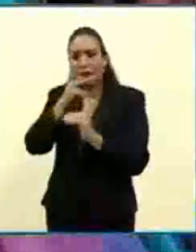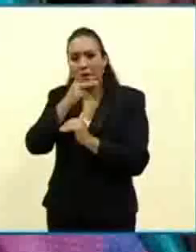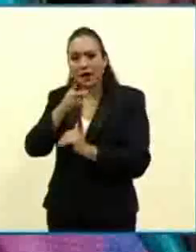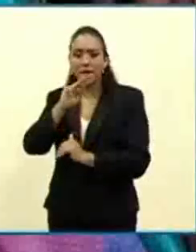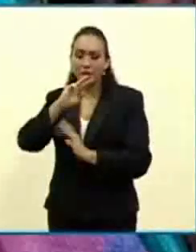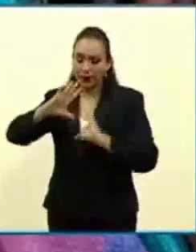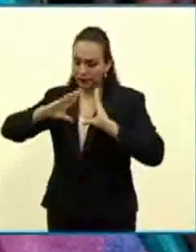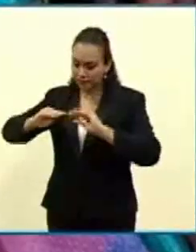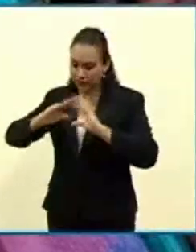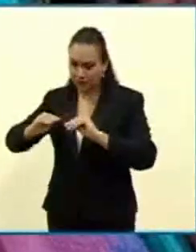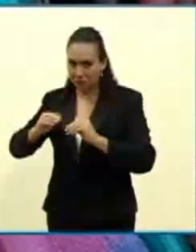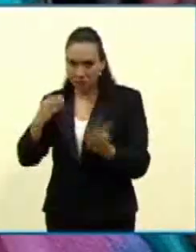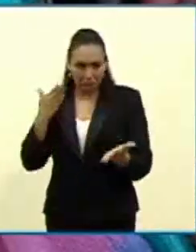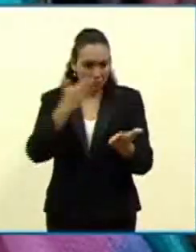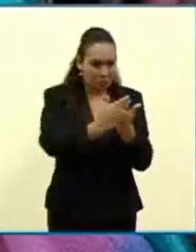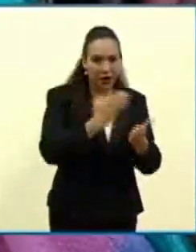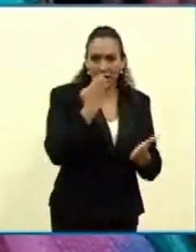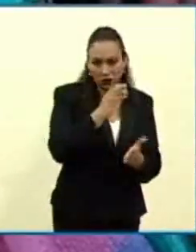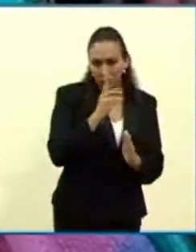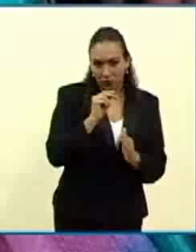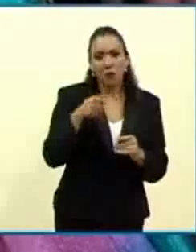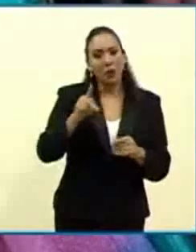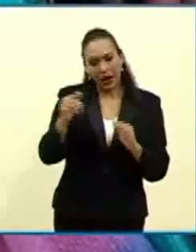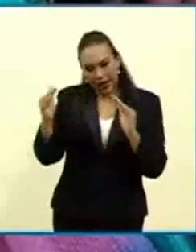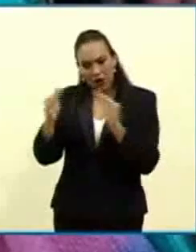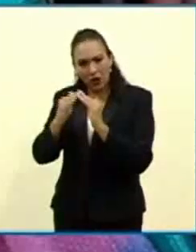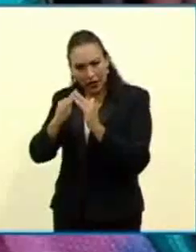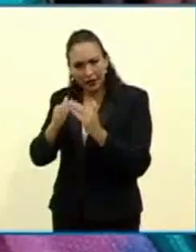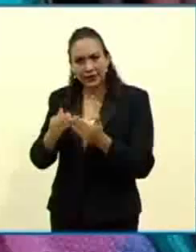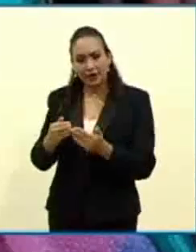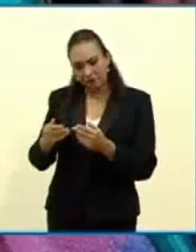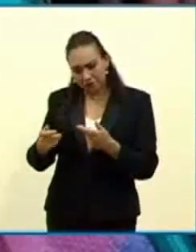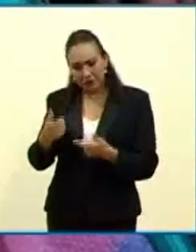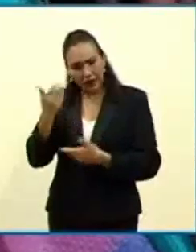privada autorizada. Al resolver la queja